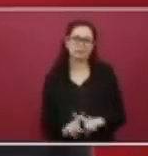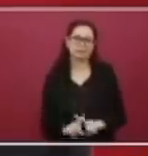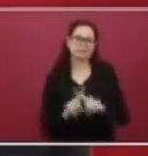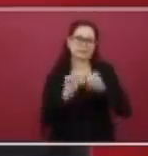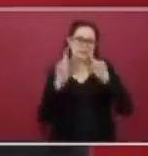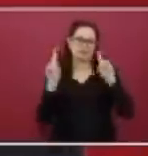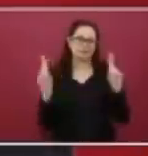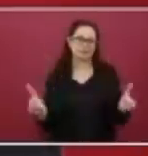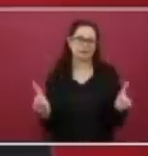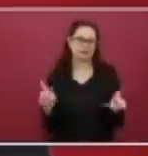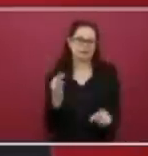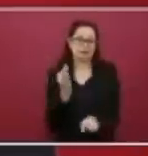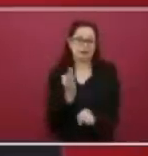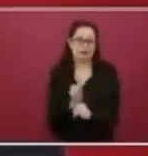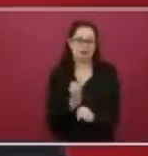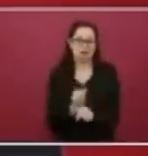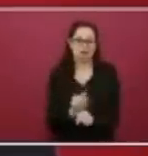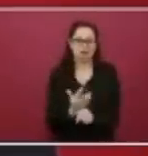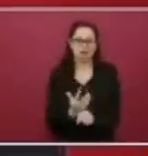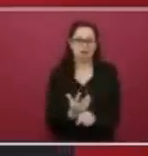comunicación que logramos